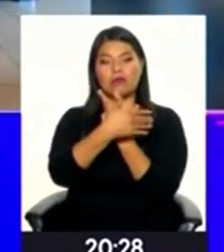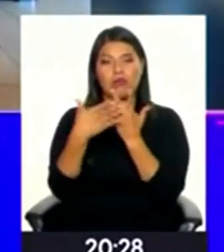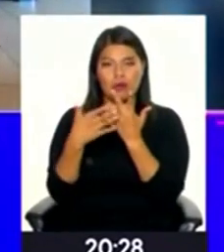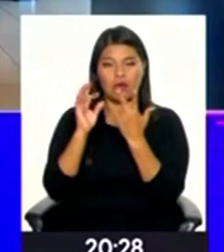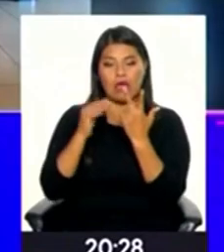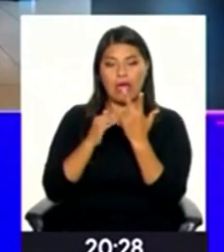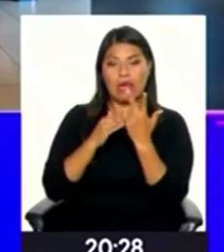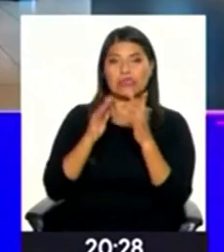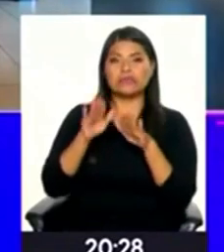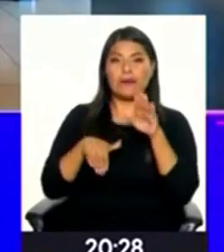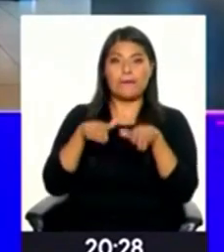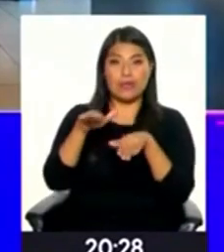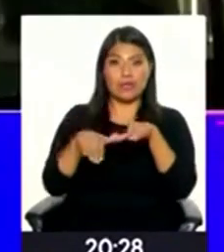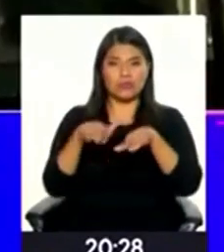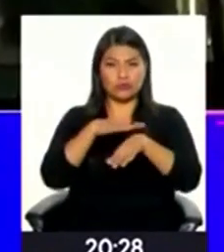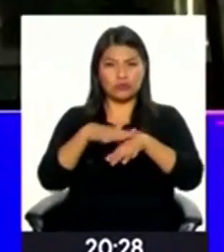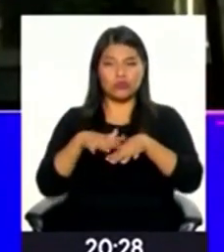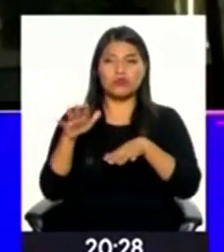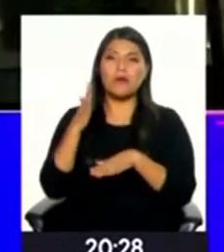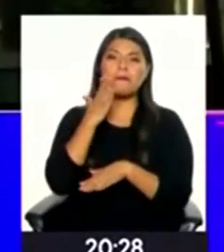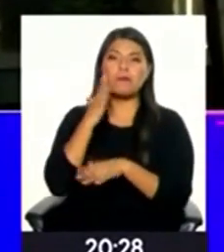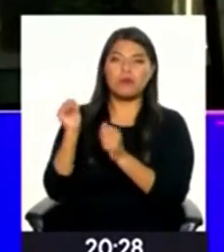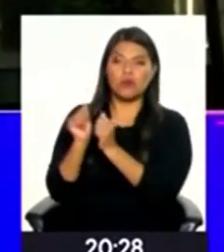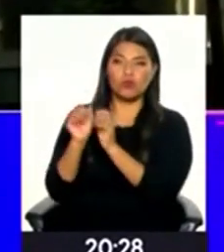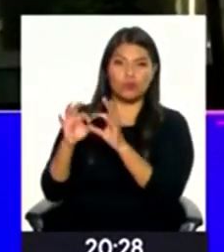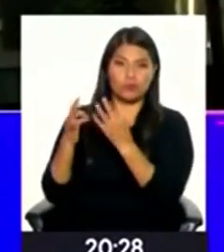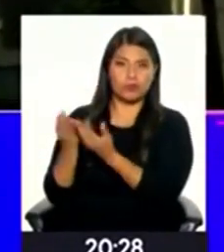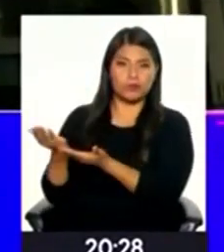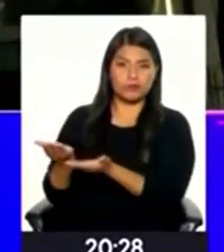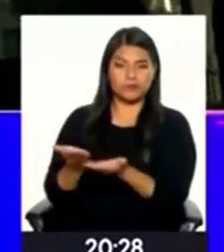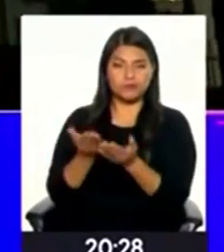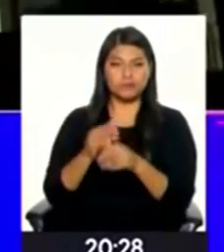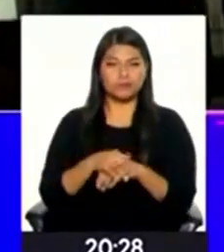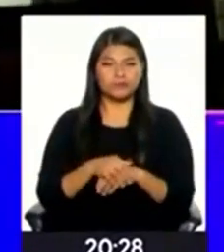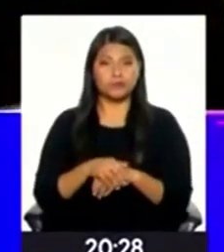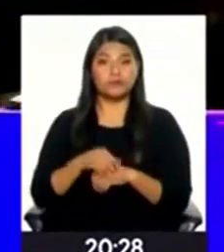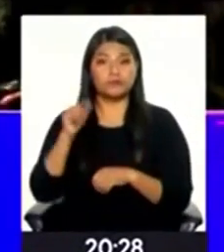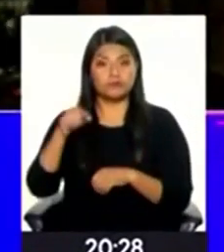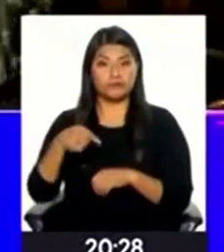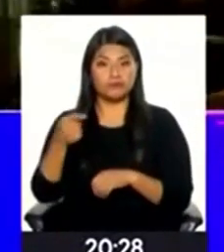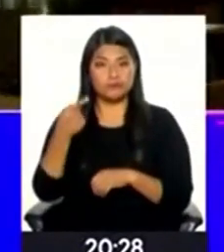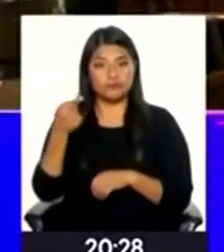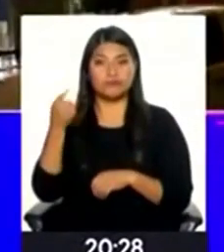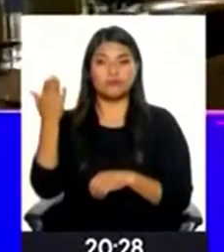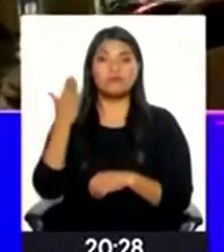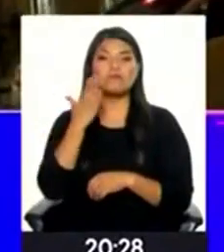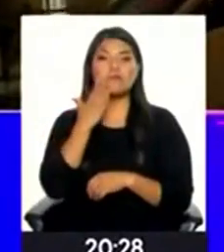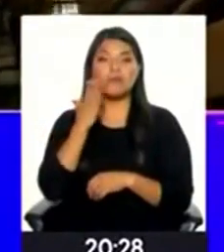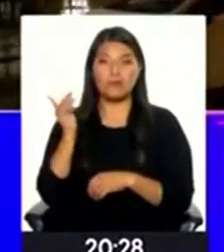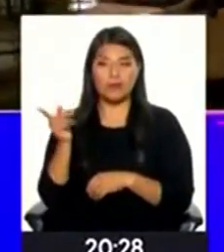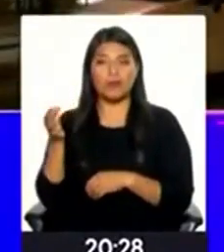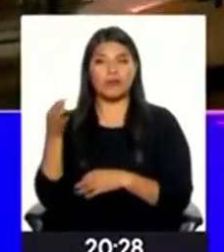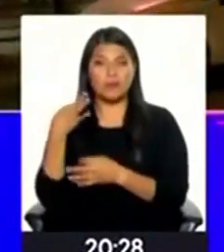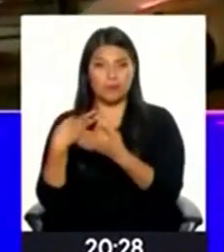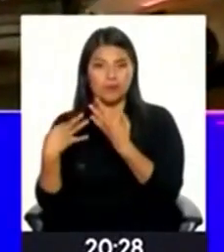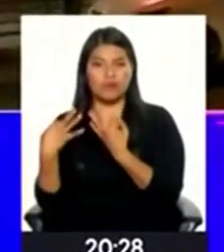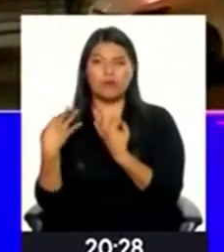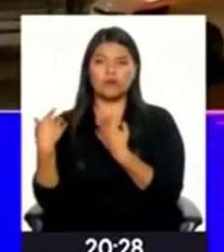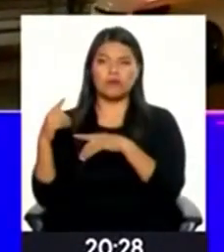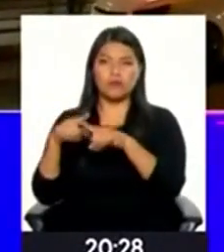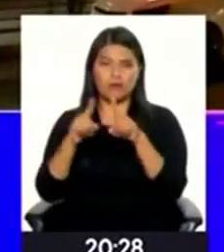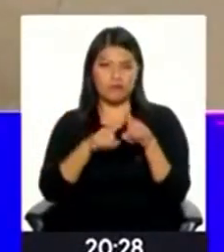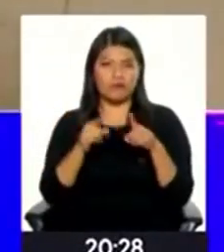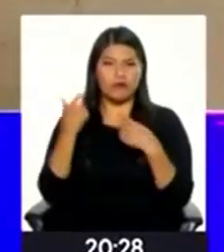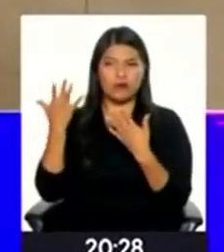y sus familiares. Pero como te había comentado, Nicolás, más temprano la señora, a través de distintos medios